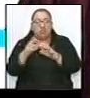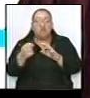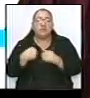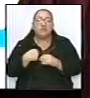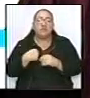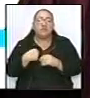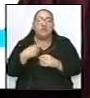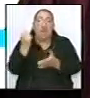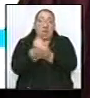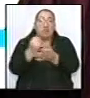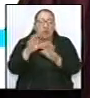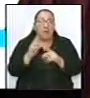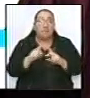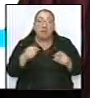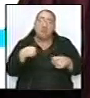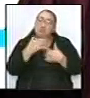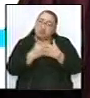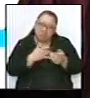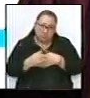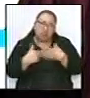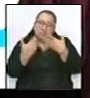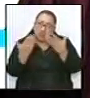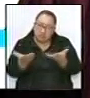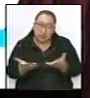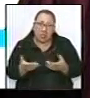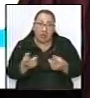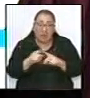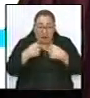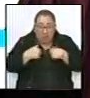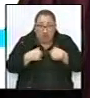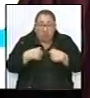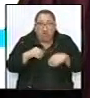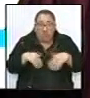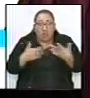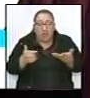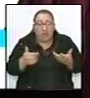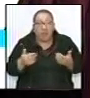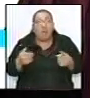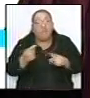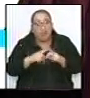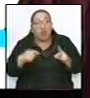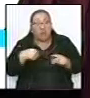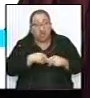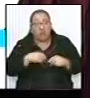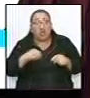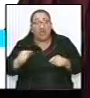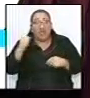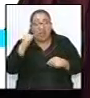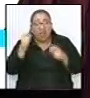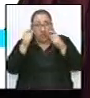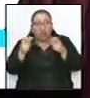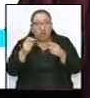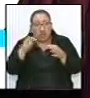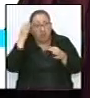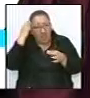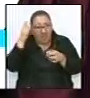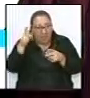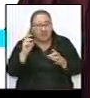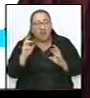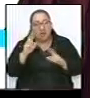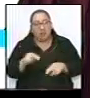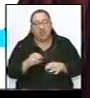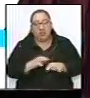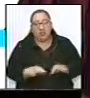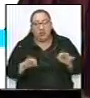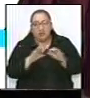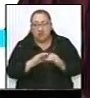hacer, pero se las damos como una facultad, nosotros tengamos el derecho de poder hacer ese control político. Esa es la razón